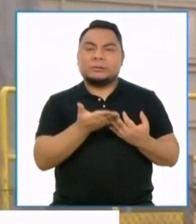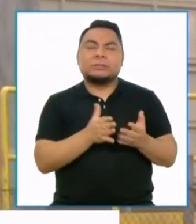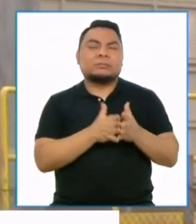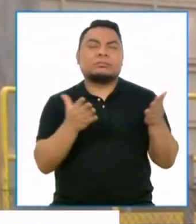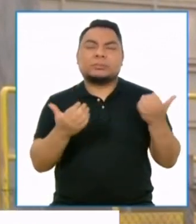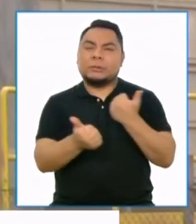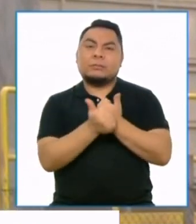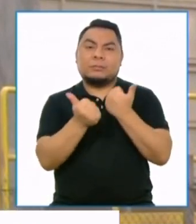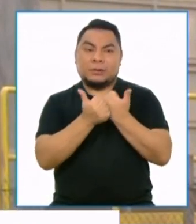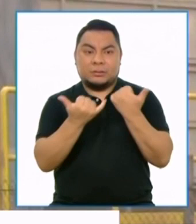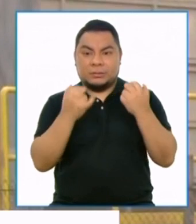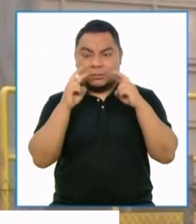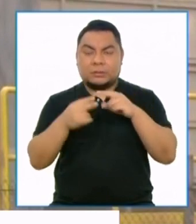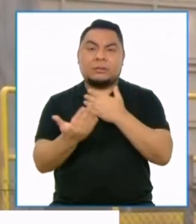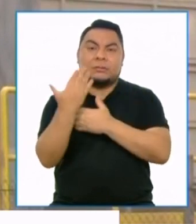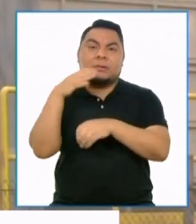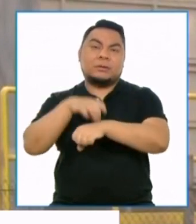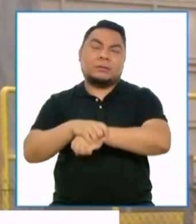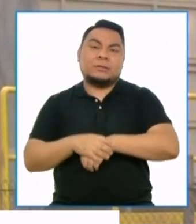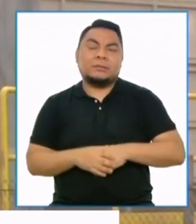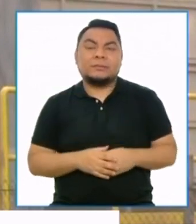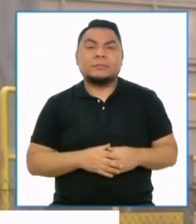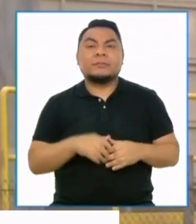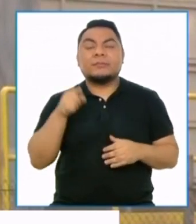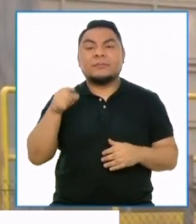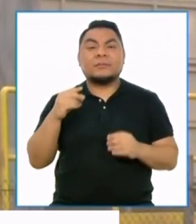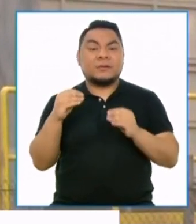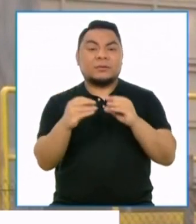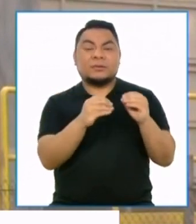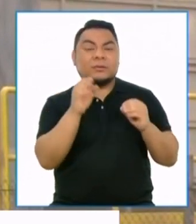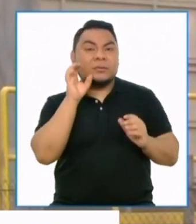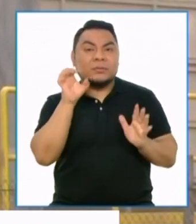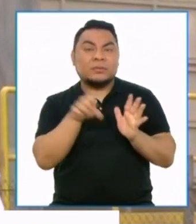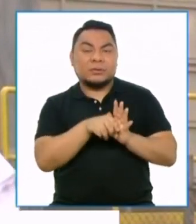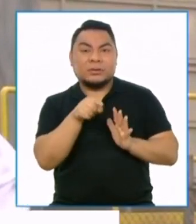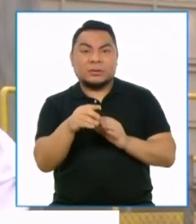ejemplo, ponían en telejuicio el comportamiento de un fiscal,